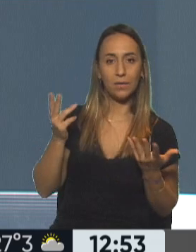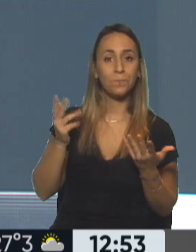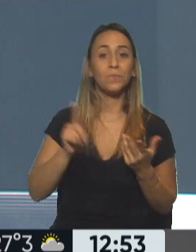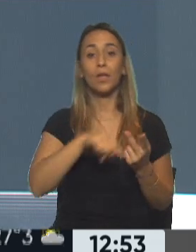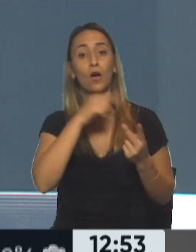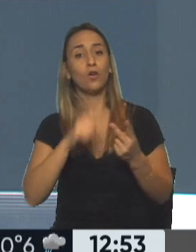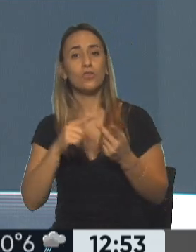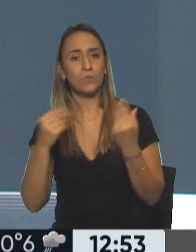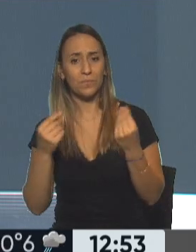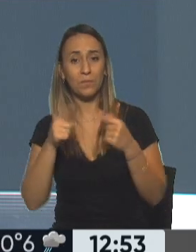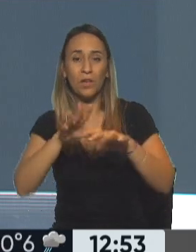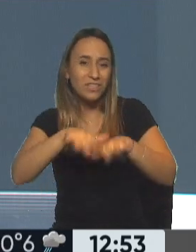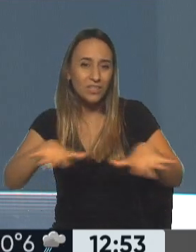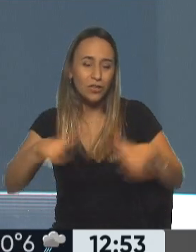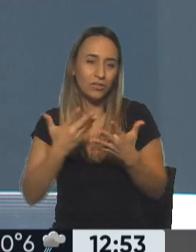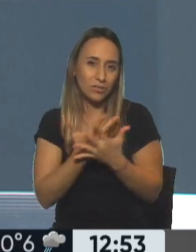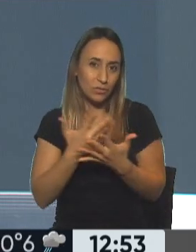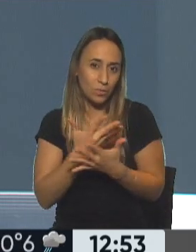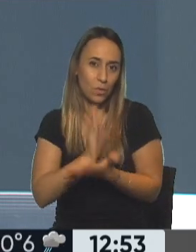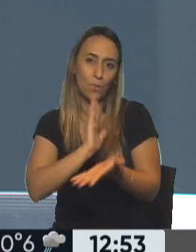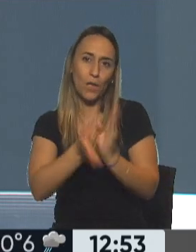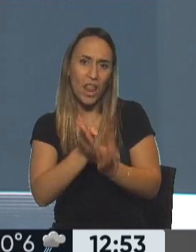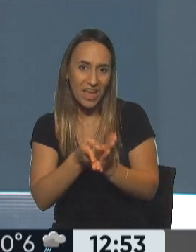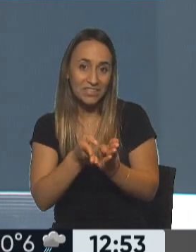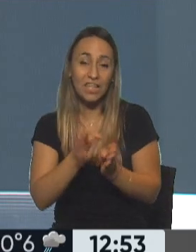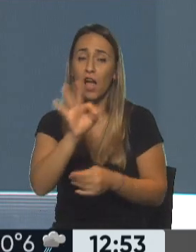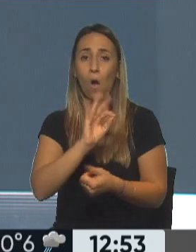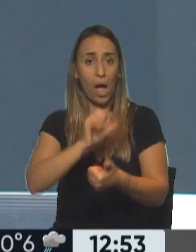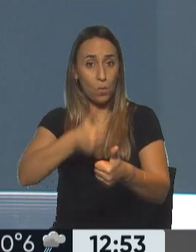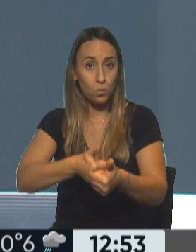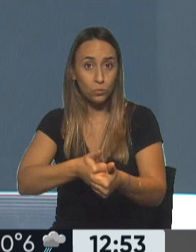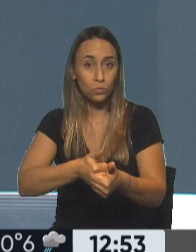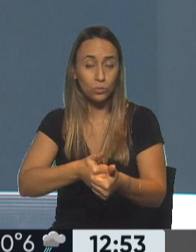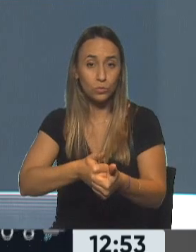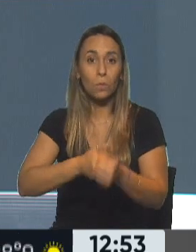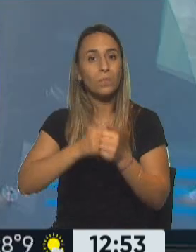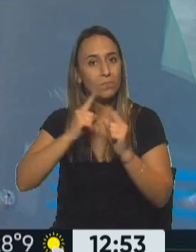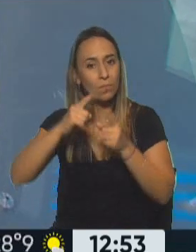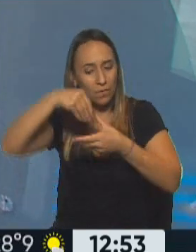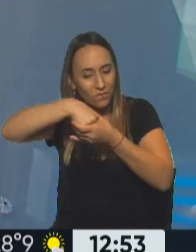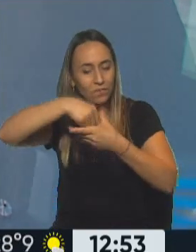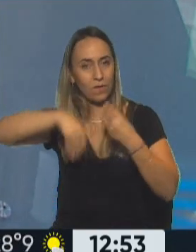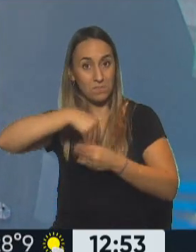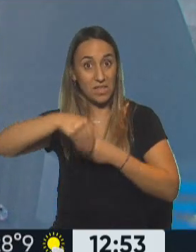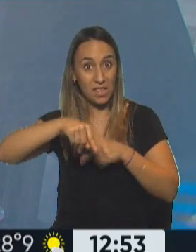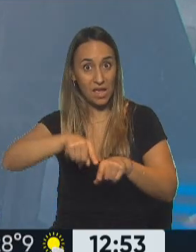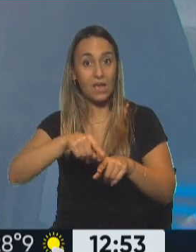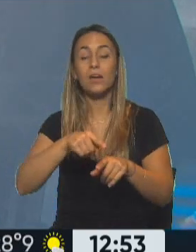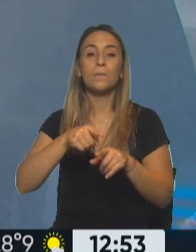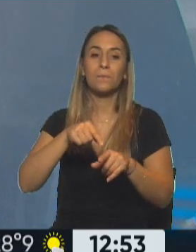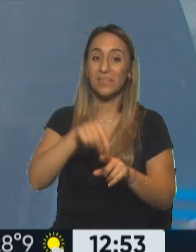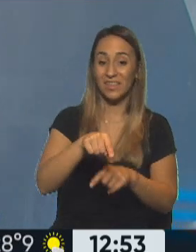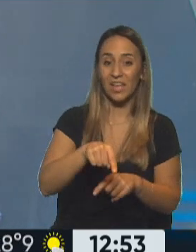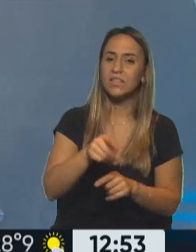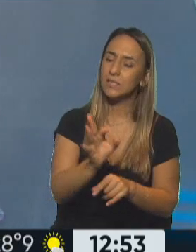tiene un niño o una niña víctima de violencia o abuso intrafamiliar es que ella o él